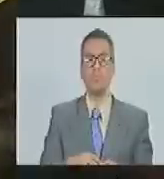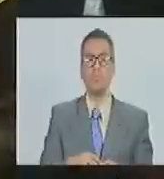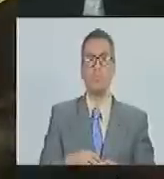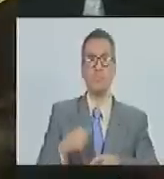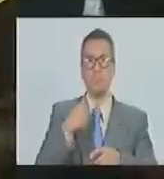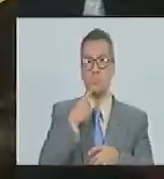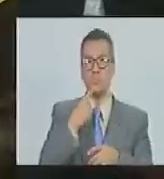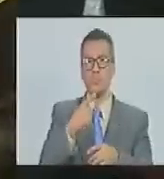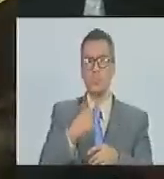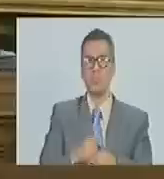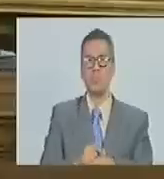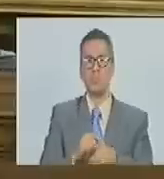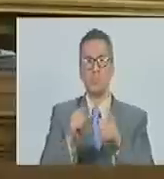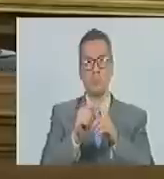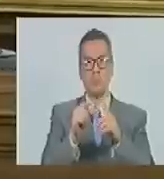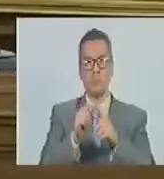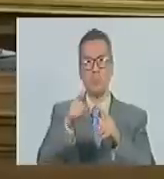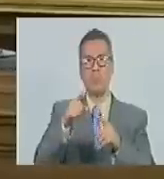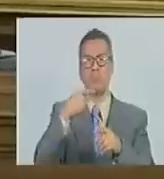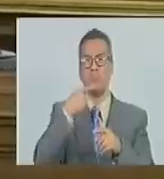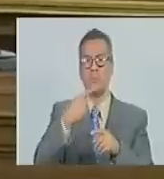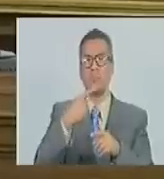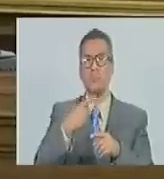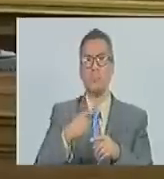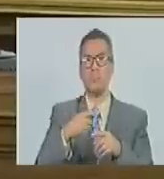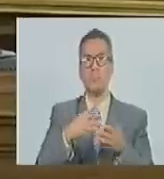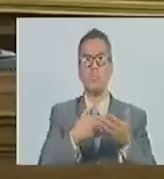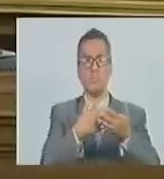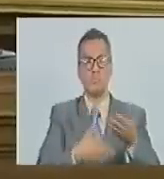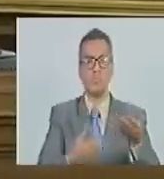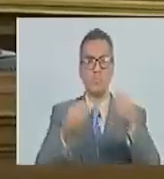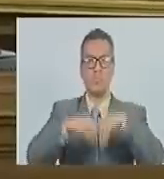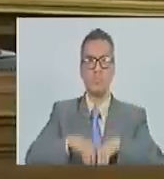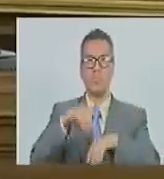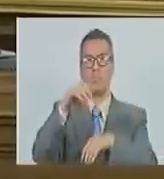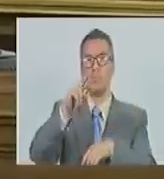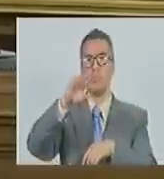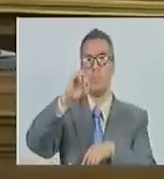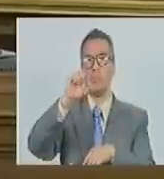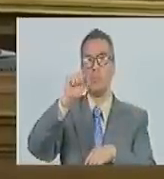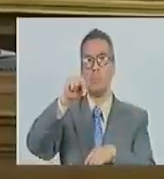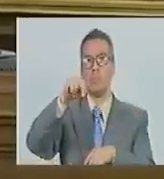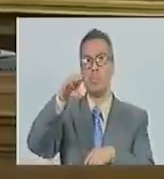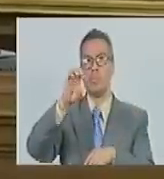Voy a dejar en el derecho de palabra entonces para que presente el acuerdo a la diputada Ilenia Medina.